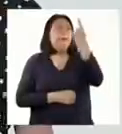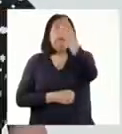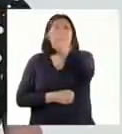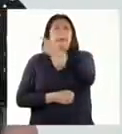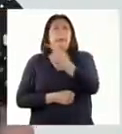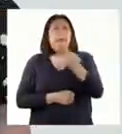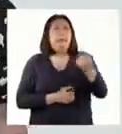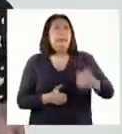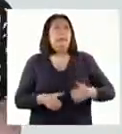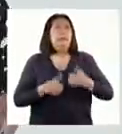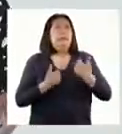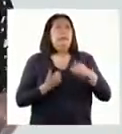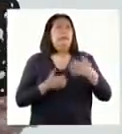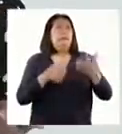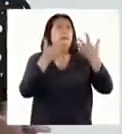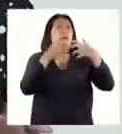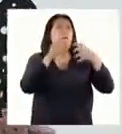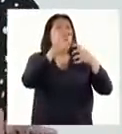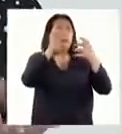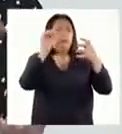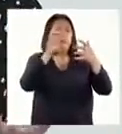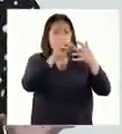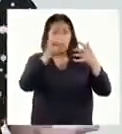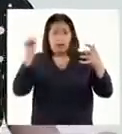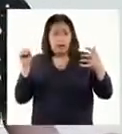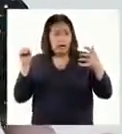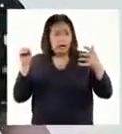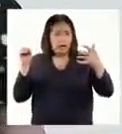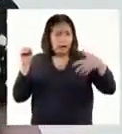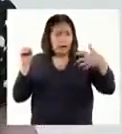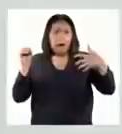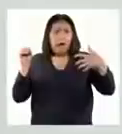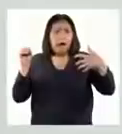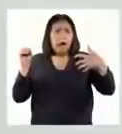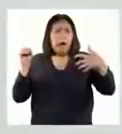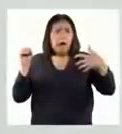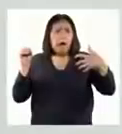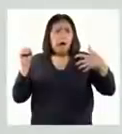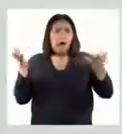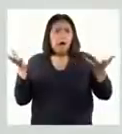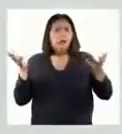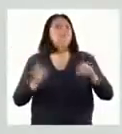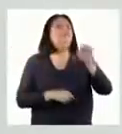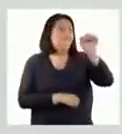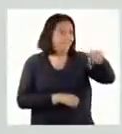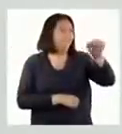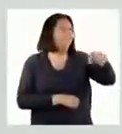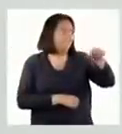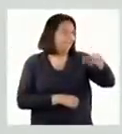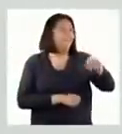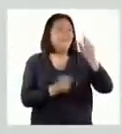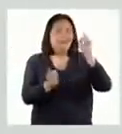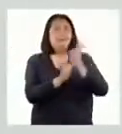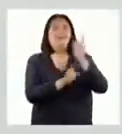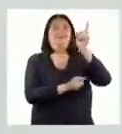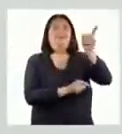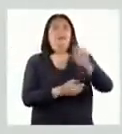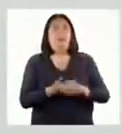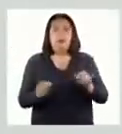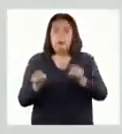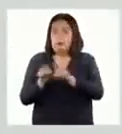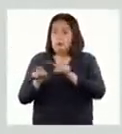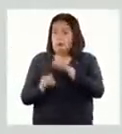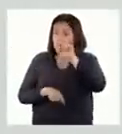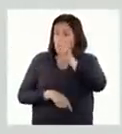una pieza de una máquina, entonces si desaparece una pieza, la máquina no puede funcionar. Exacto, Patricia. Como